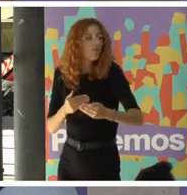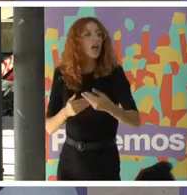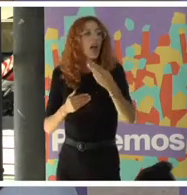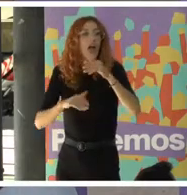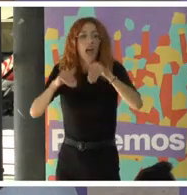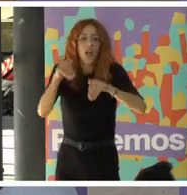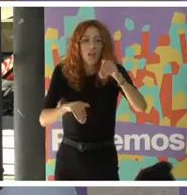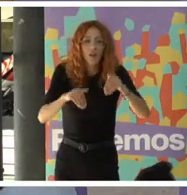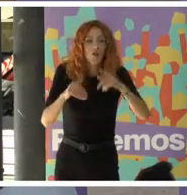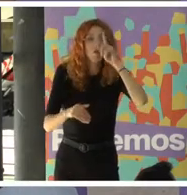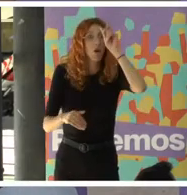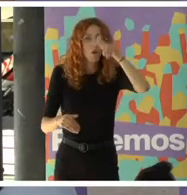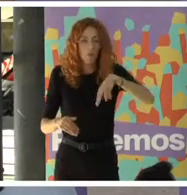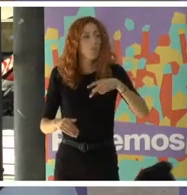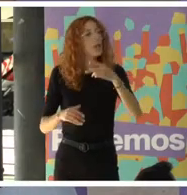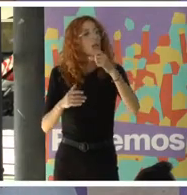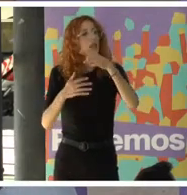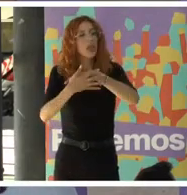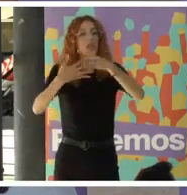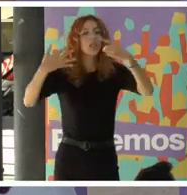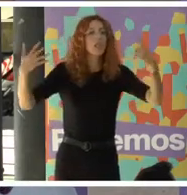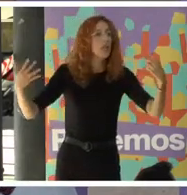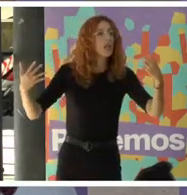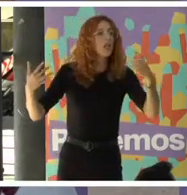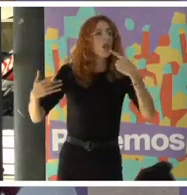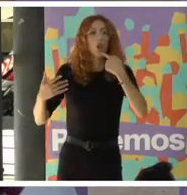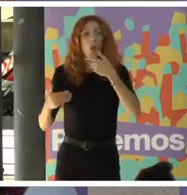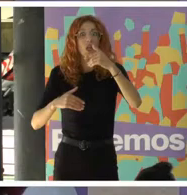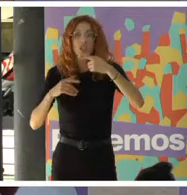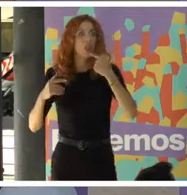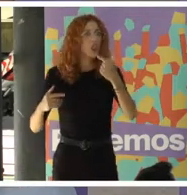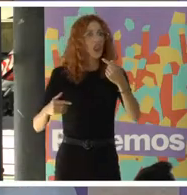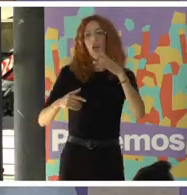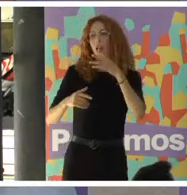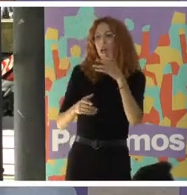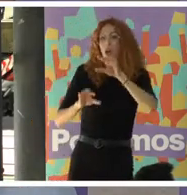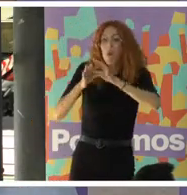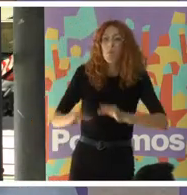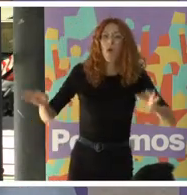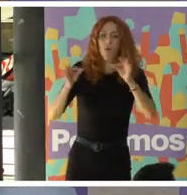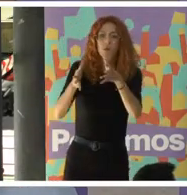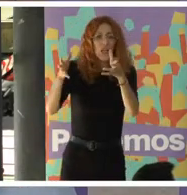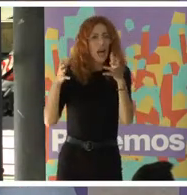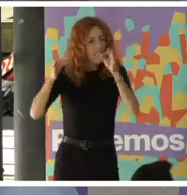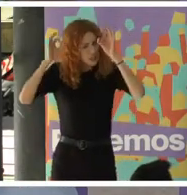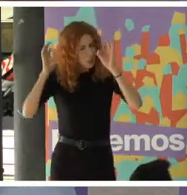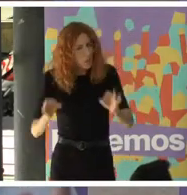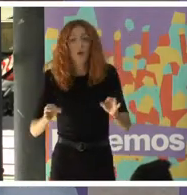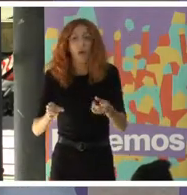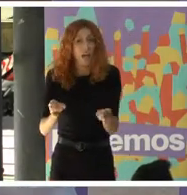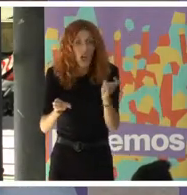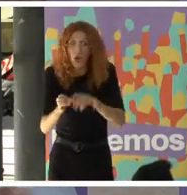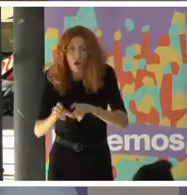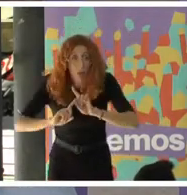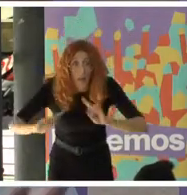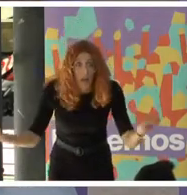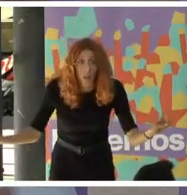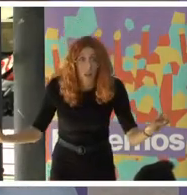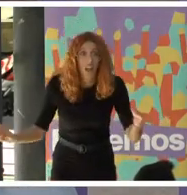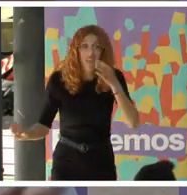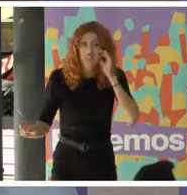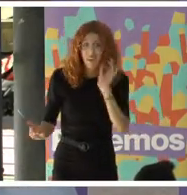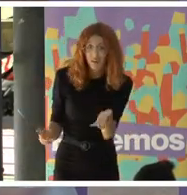las encuestas de este país decían que le íbamos a pegar el sorpaso al Partido Socialista. ¿Que no se meten los jueces